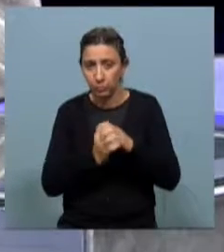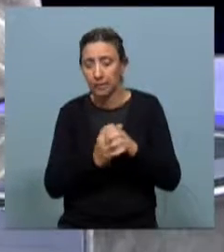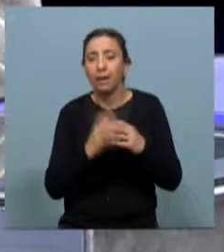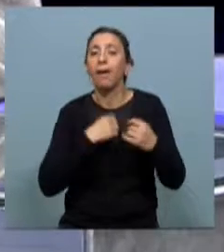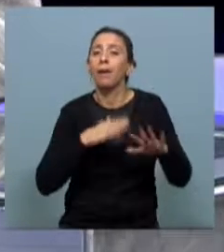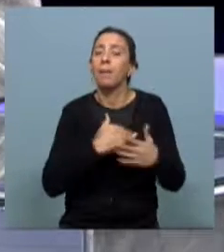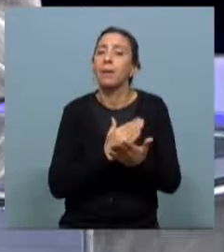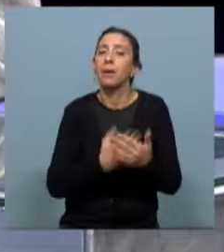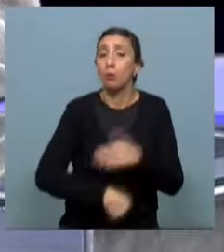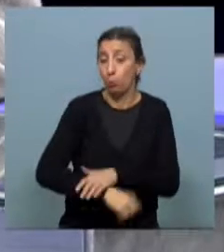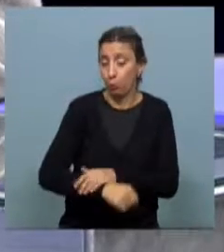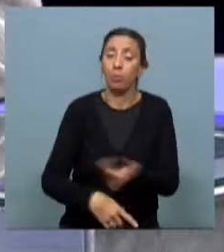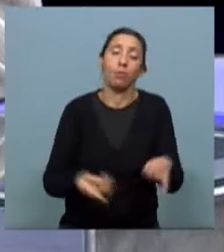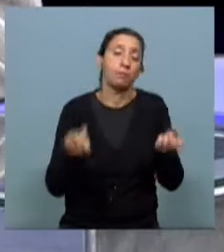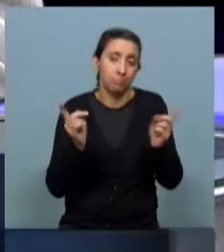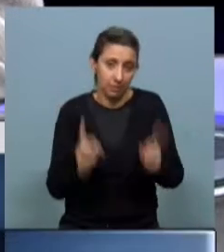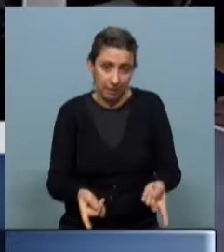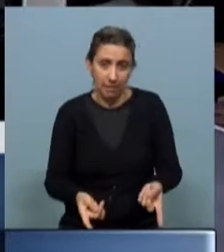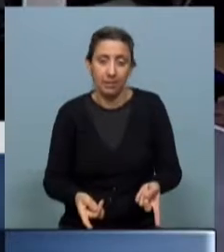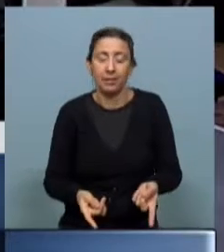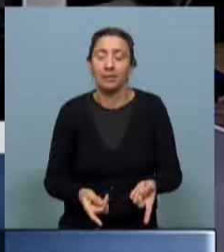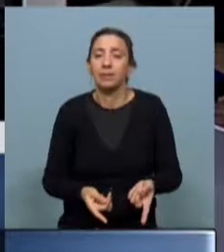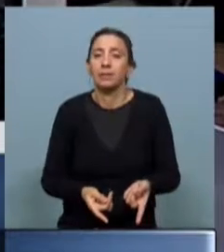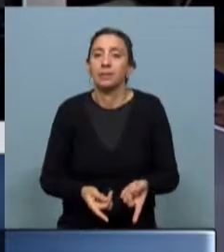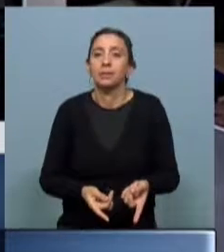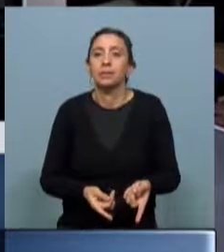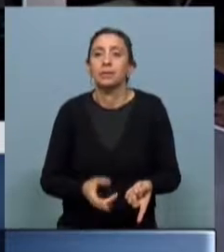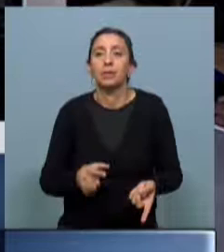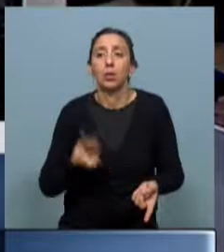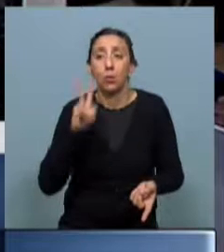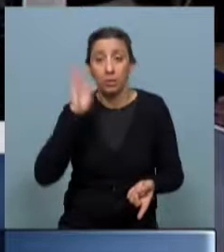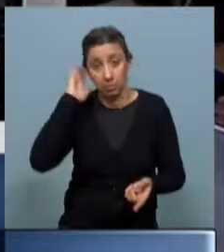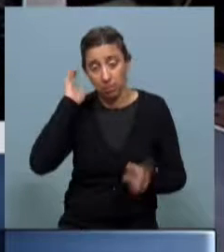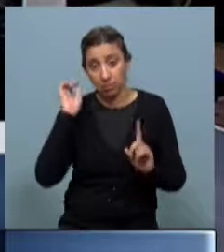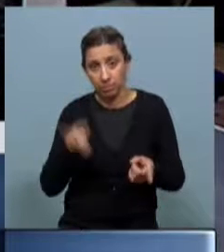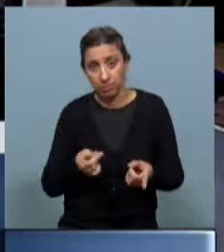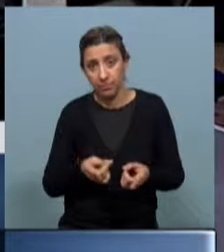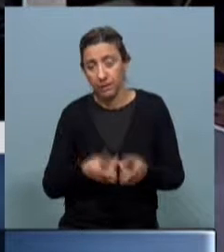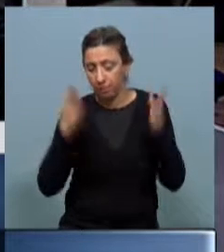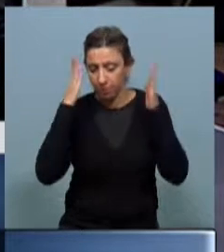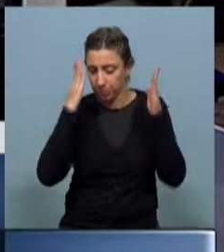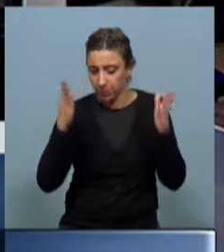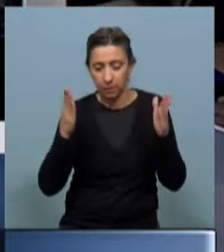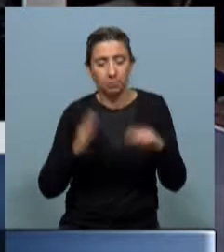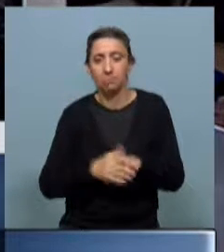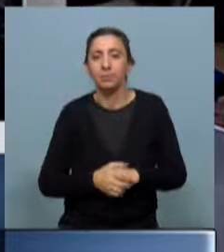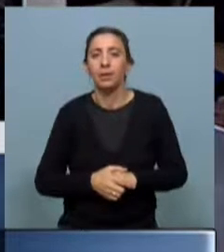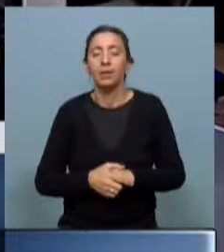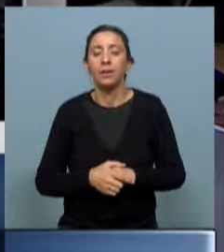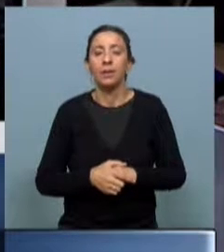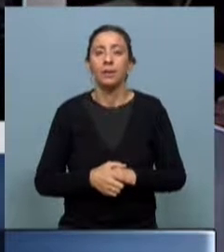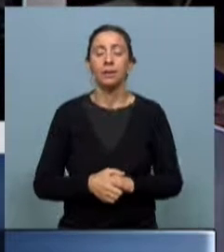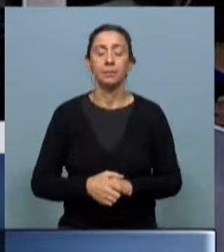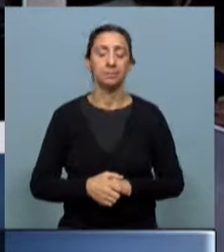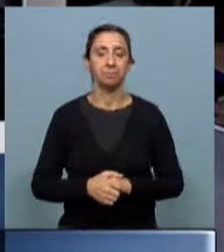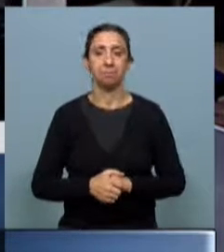Y el fútbol robot, que también es como una de las estrellas de por lo menos de esta RoboCup 2016 también, ¿no? Es como el foco de la RoboCup, ¿no?